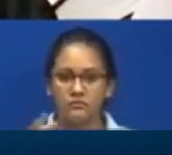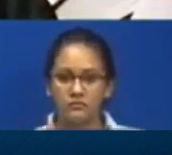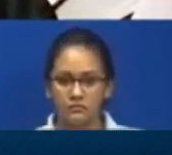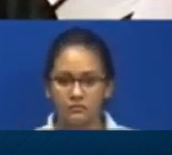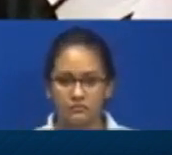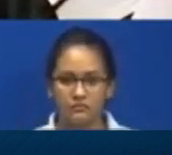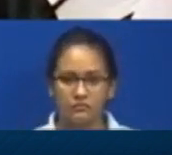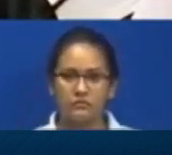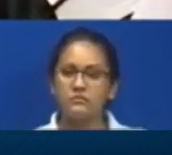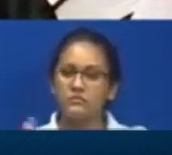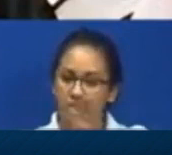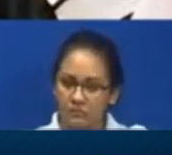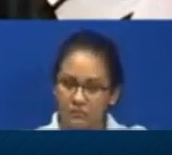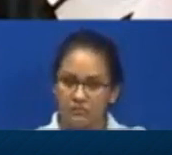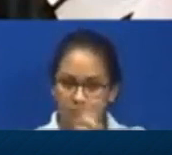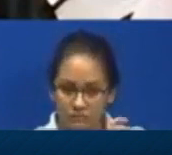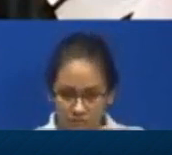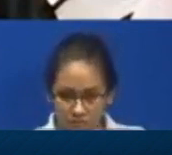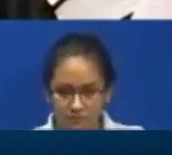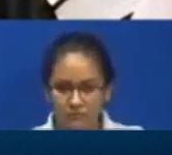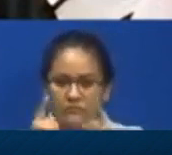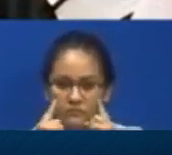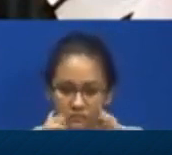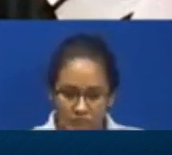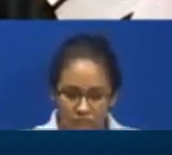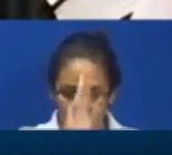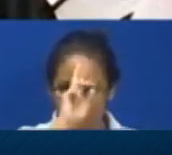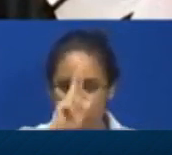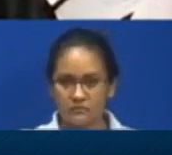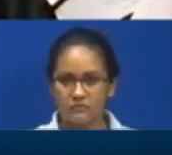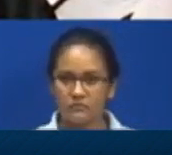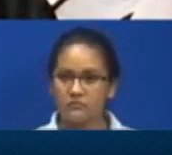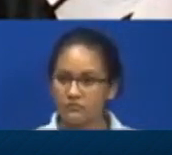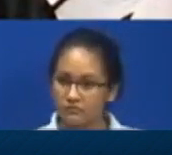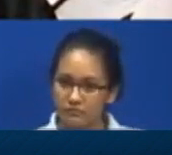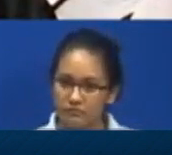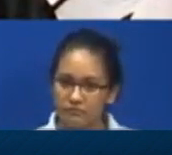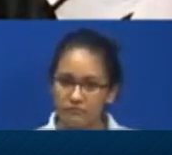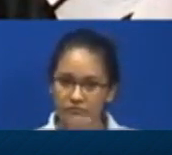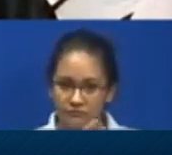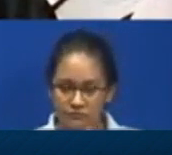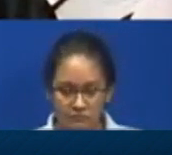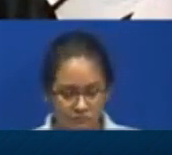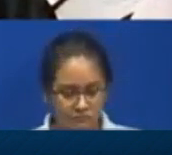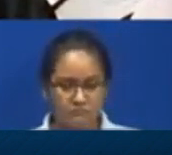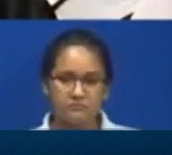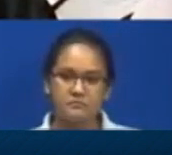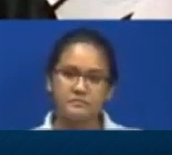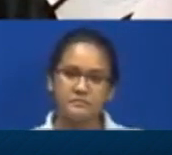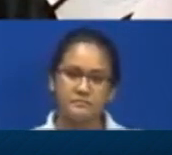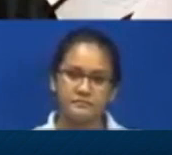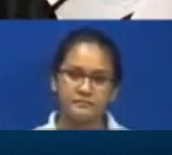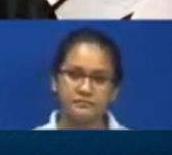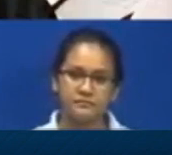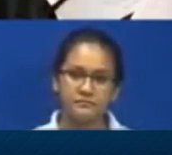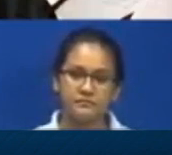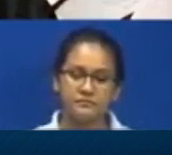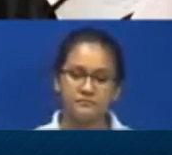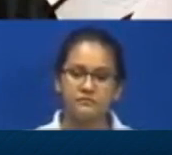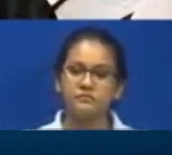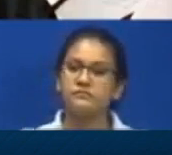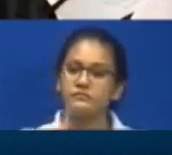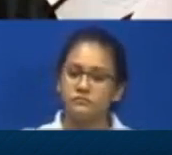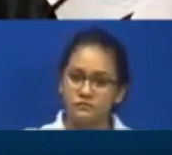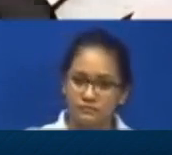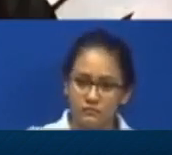que estaban en seguimiento responsable y cuidadoso han cumplido con el periodo establecido. Desde el inicio de la